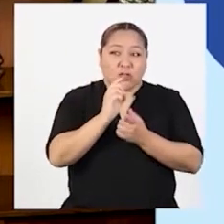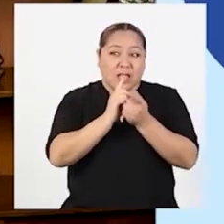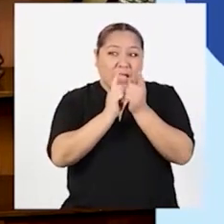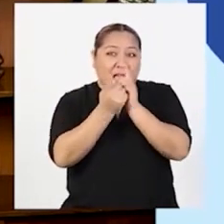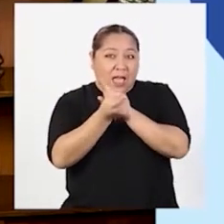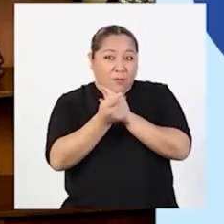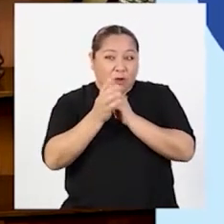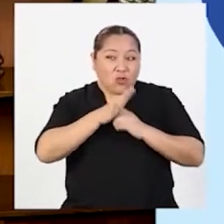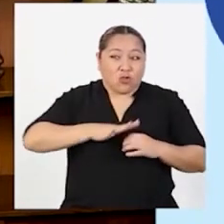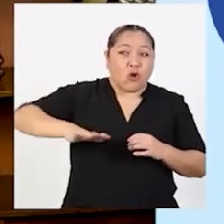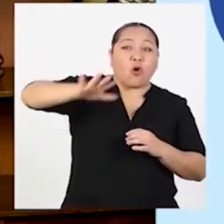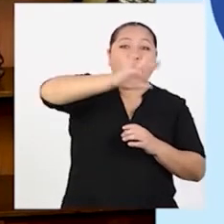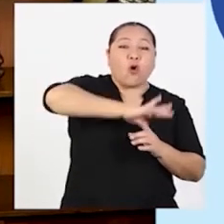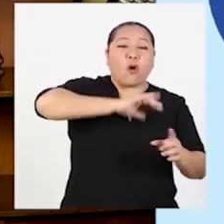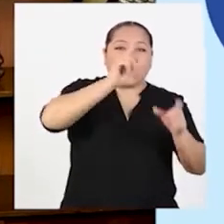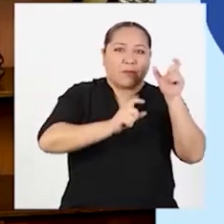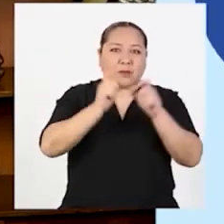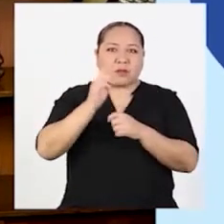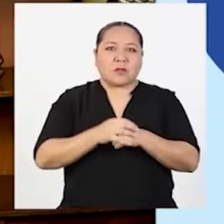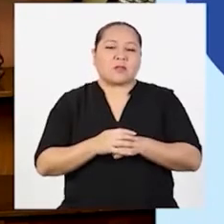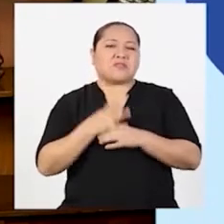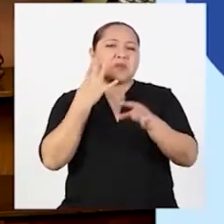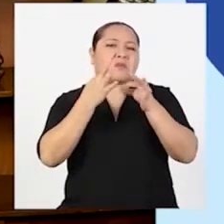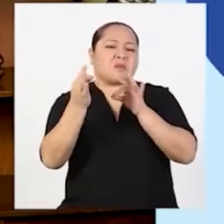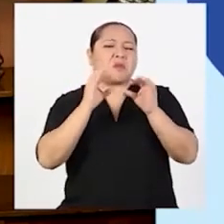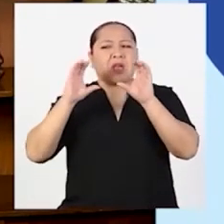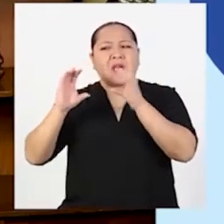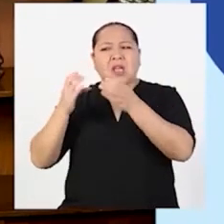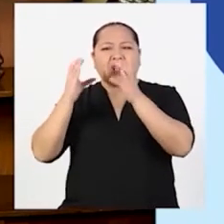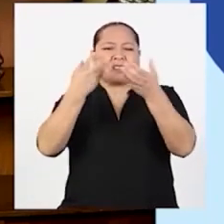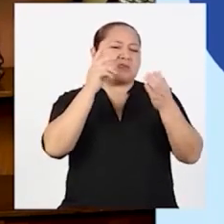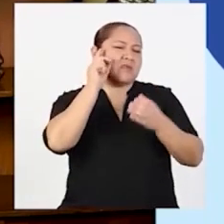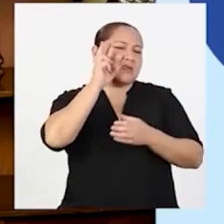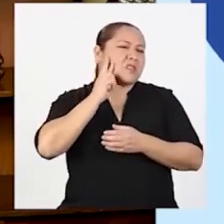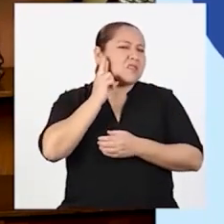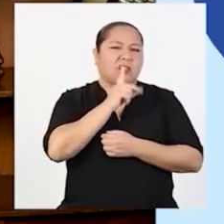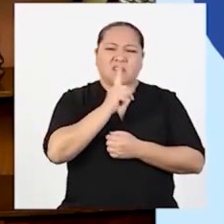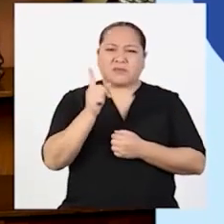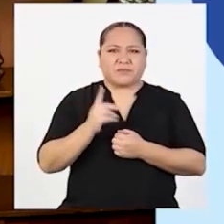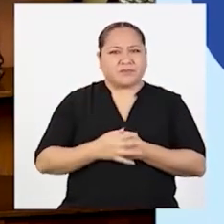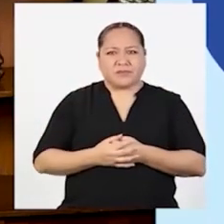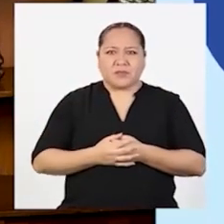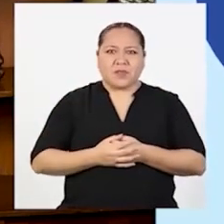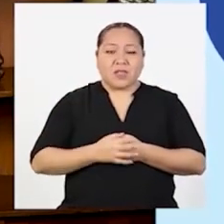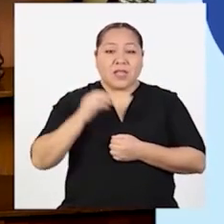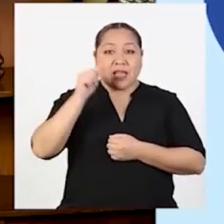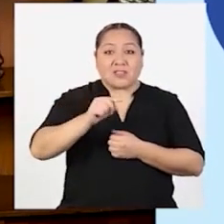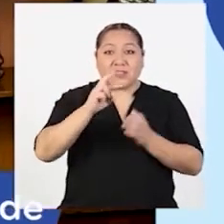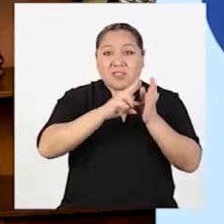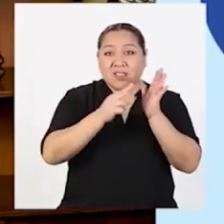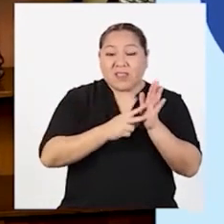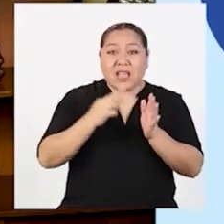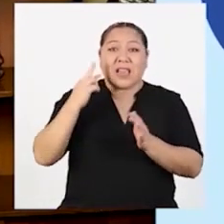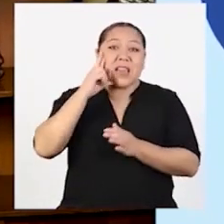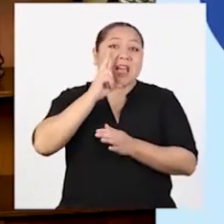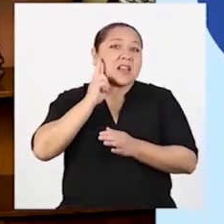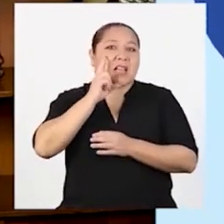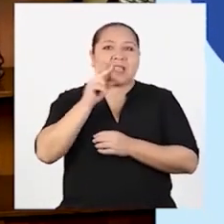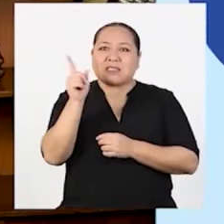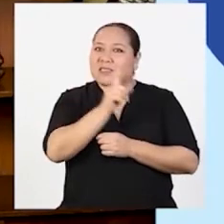de la variación genética estaba contenida entre las poblaciones de una raza, mientras que solo